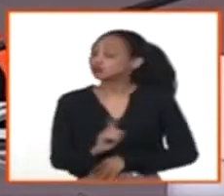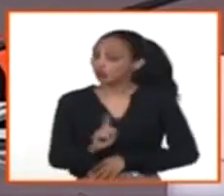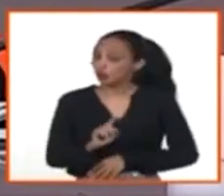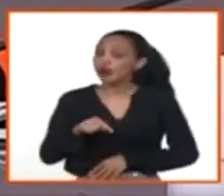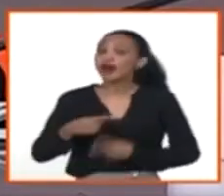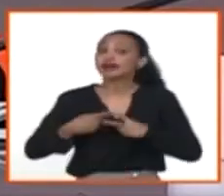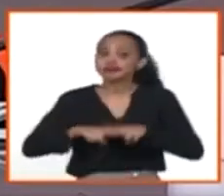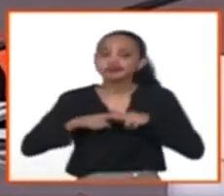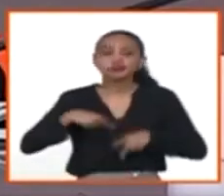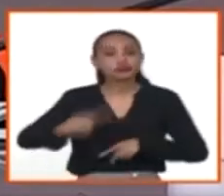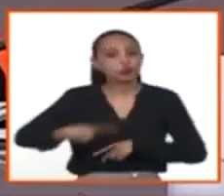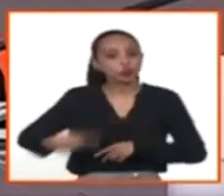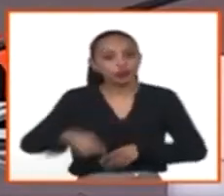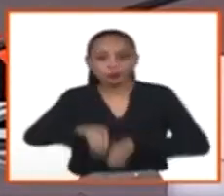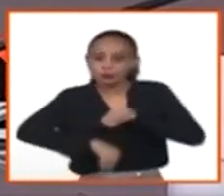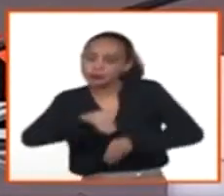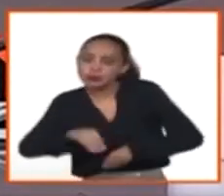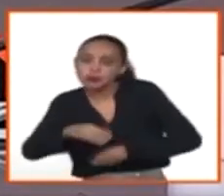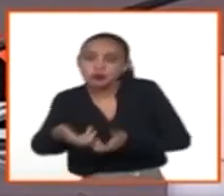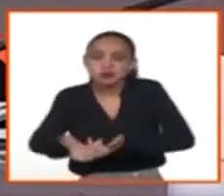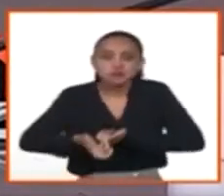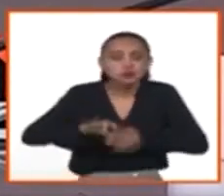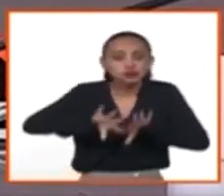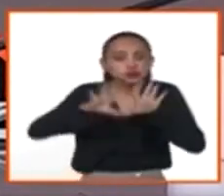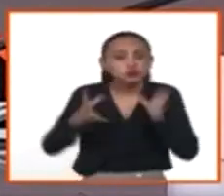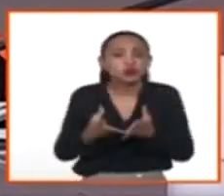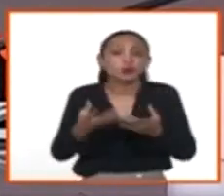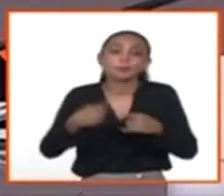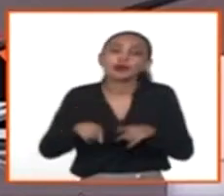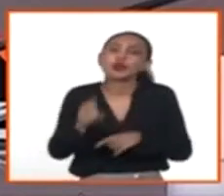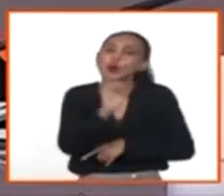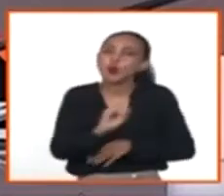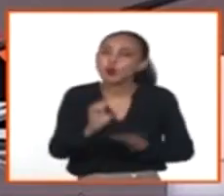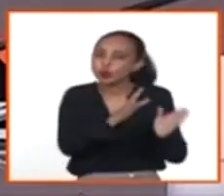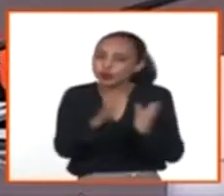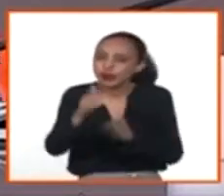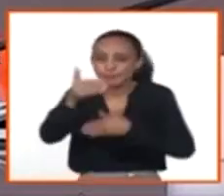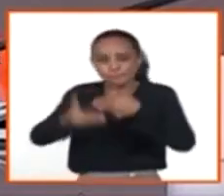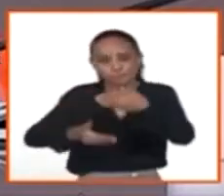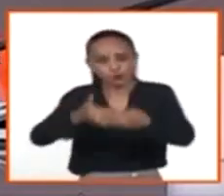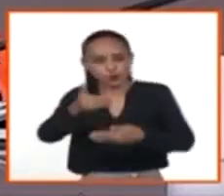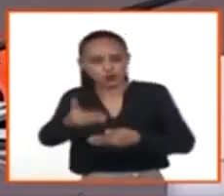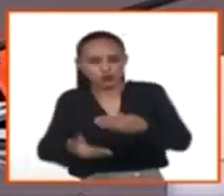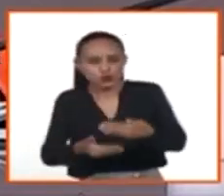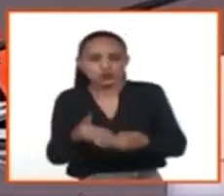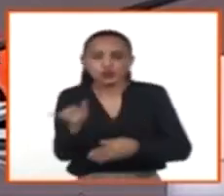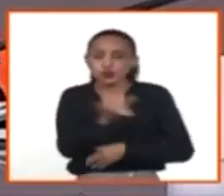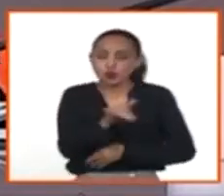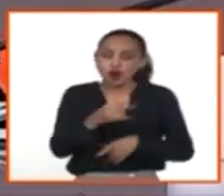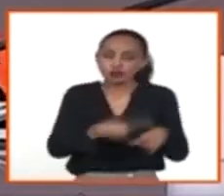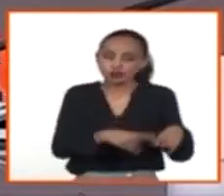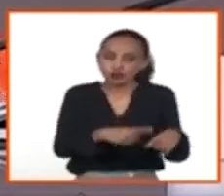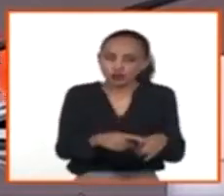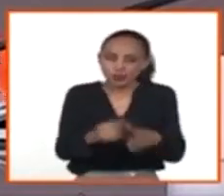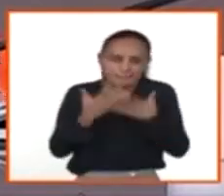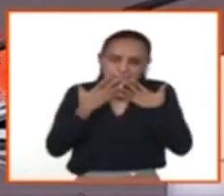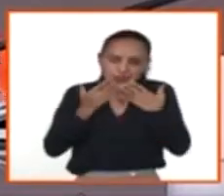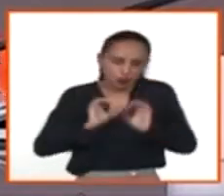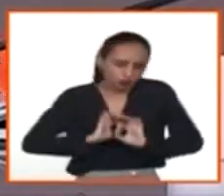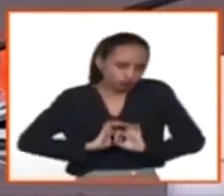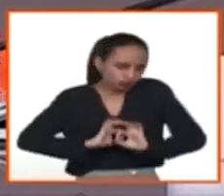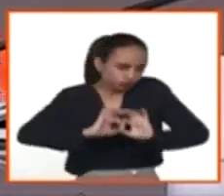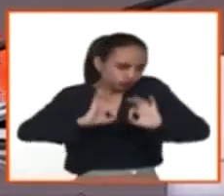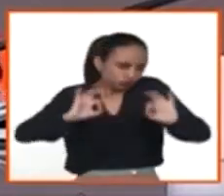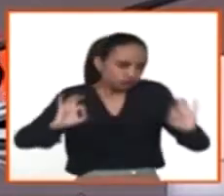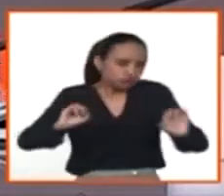producción, pero por supuesto va a ordenar procesos, va a jerarquizar acciones y va también, sobre todo,